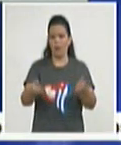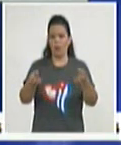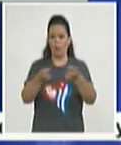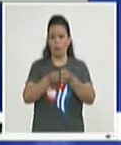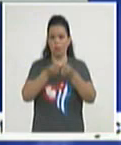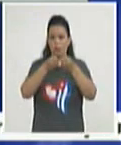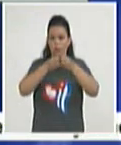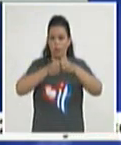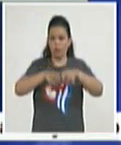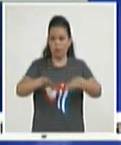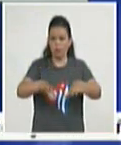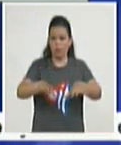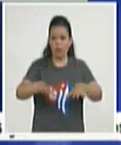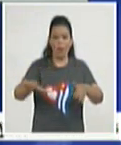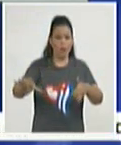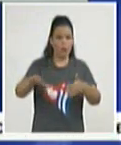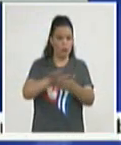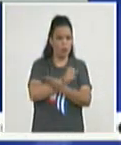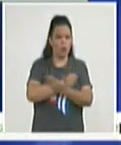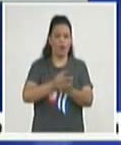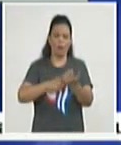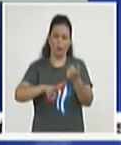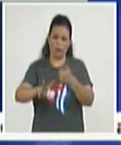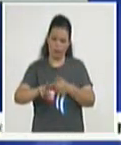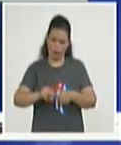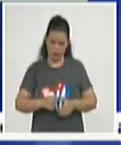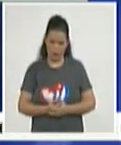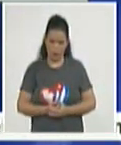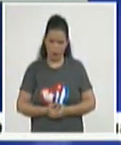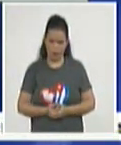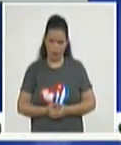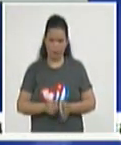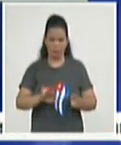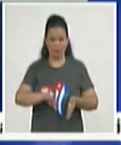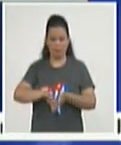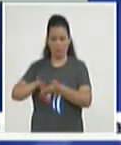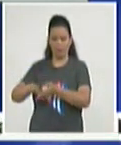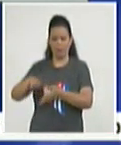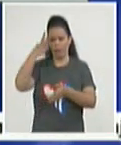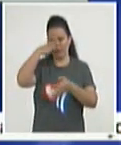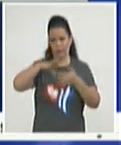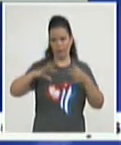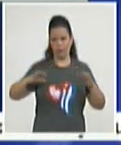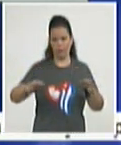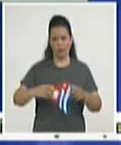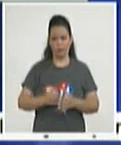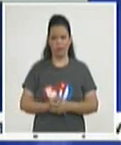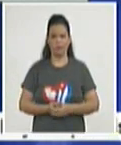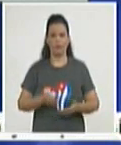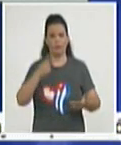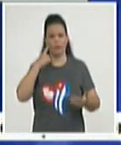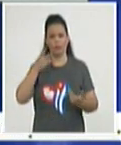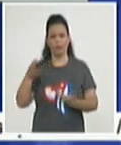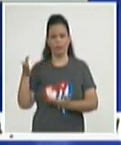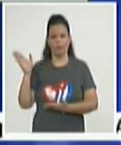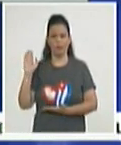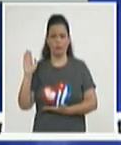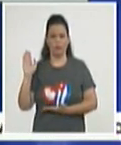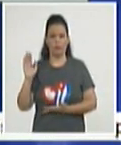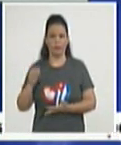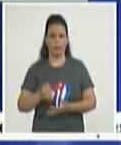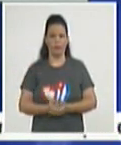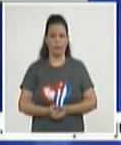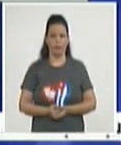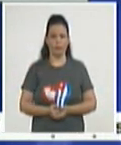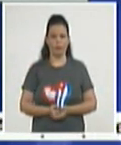en todo su territorio. Le sigue la provincia de Artemisa, ahí tenemos Artemisa,